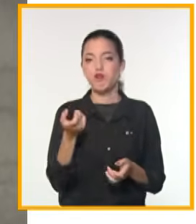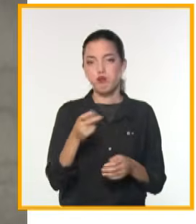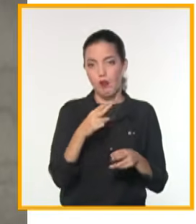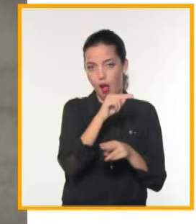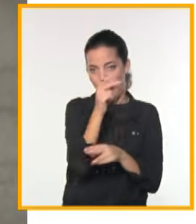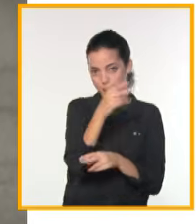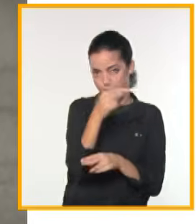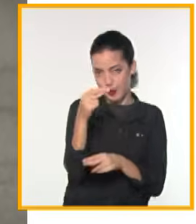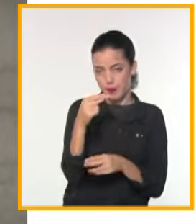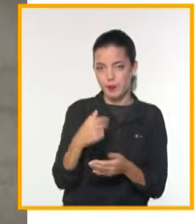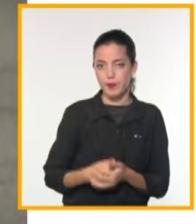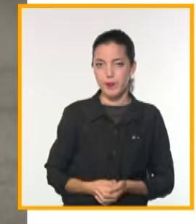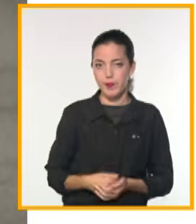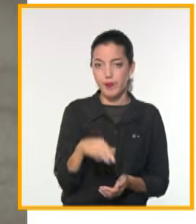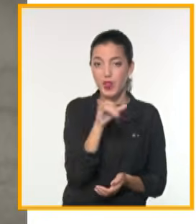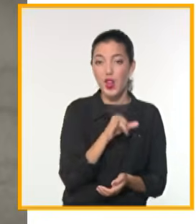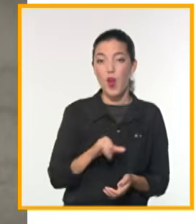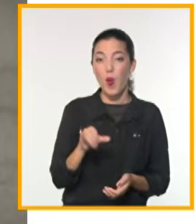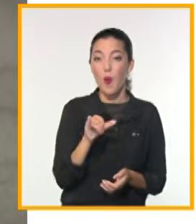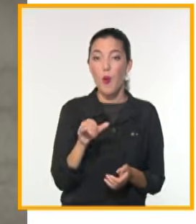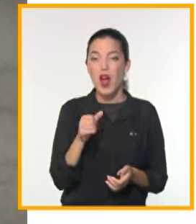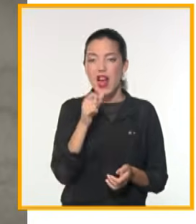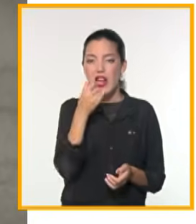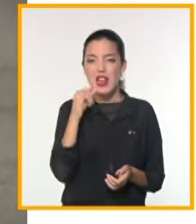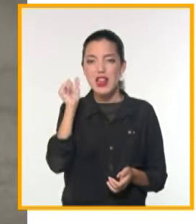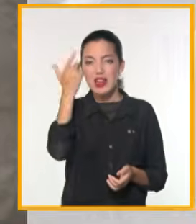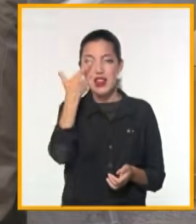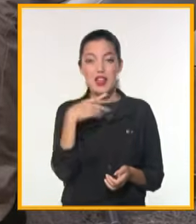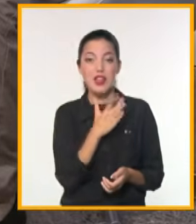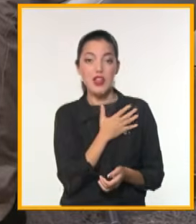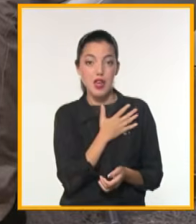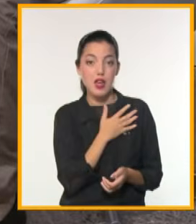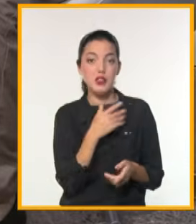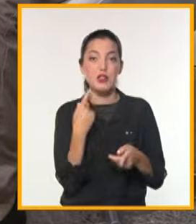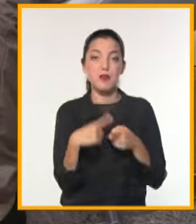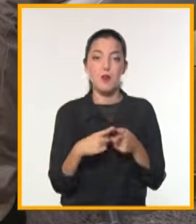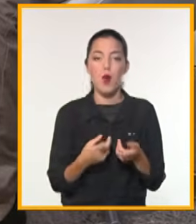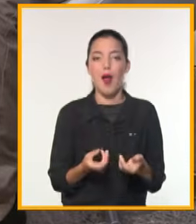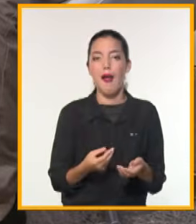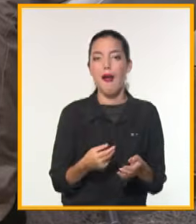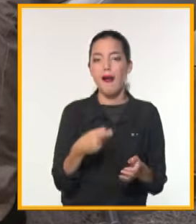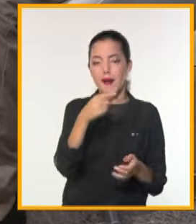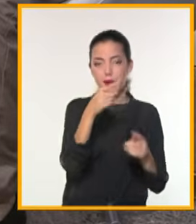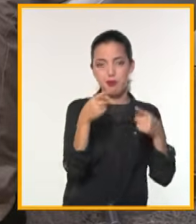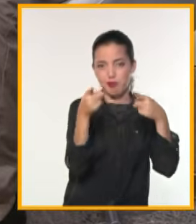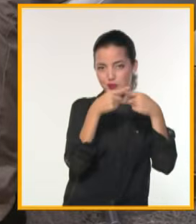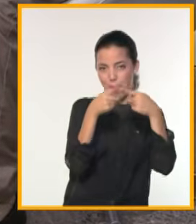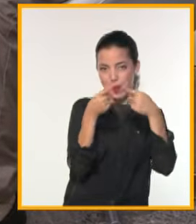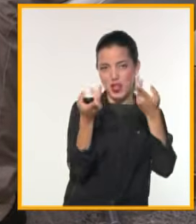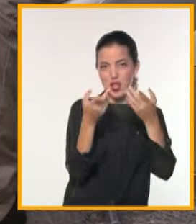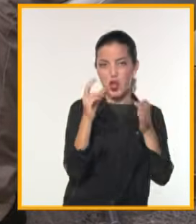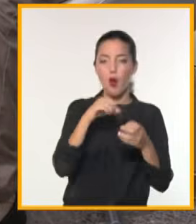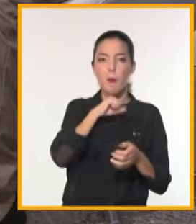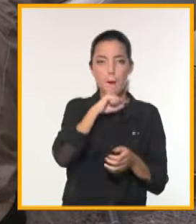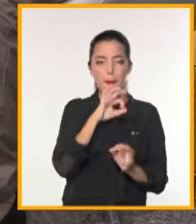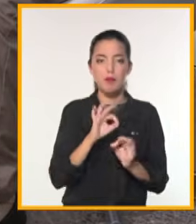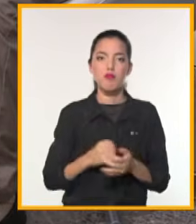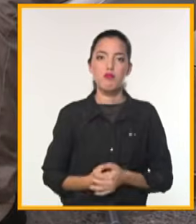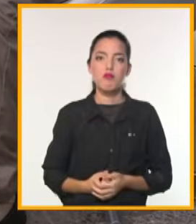porque es el nombre de tu mamá que tú no vas a querer quitar nunca. Hay que decir, ustedes formaban parte de uno de los proyectos